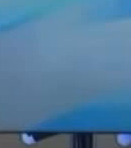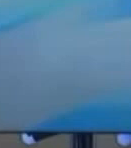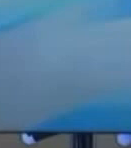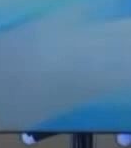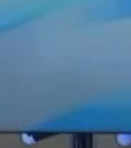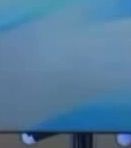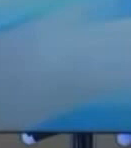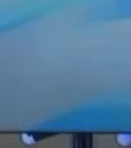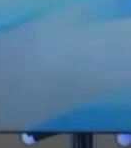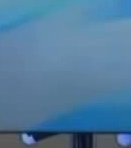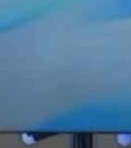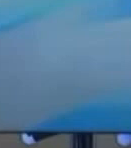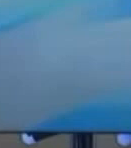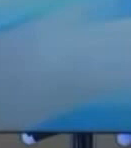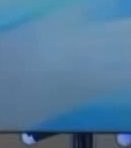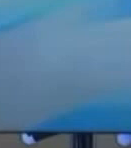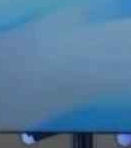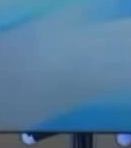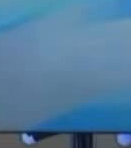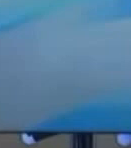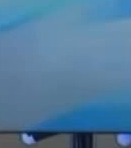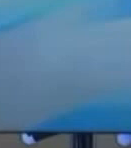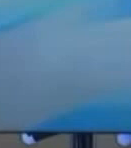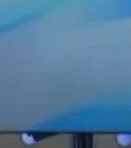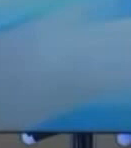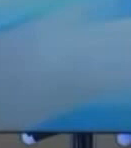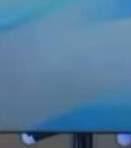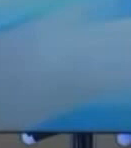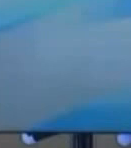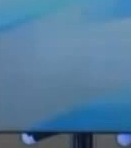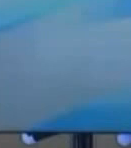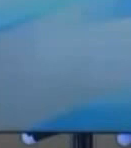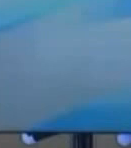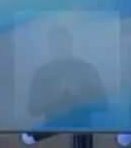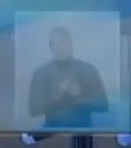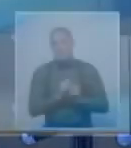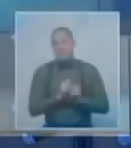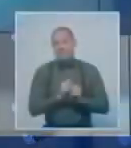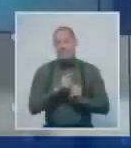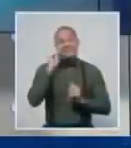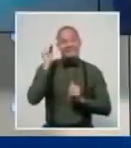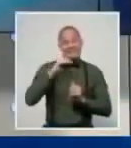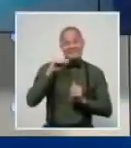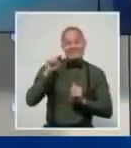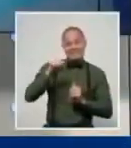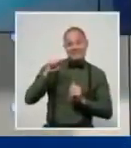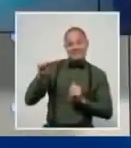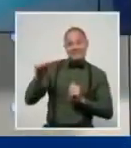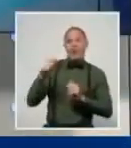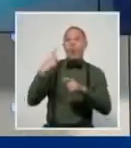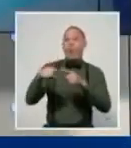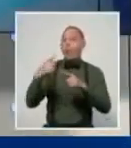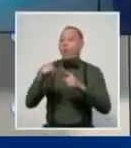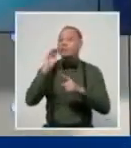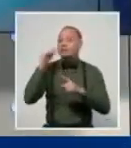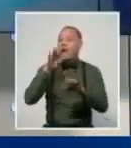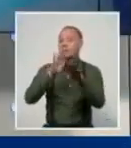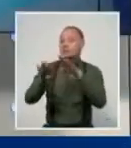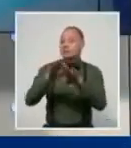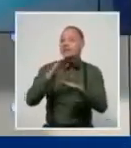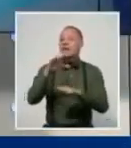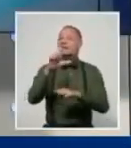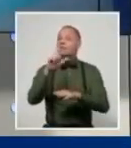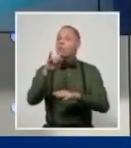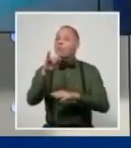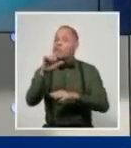Sí, es bueno, tú no lo has visto, tú no te has dado cuenta, pero es bueno, para ti va a ser bueno. Las caribes y Cimex las mantienen abiertas